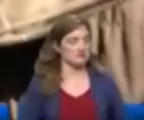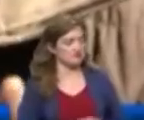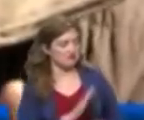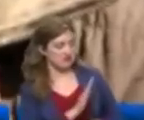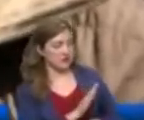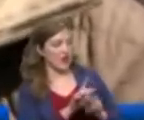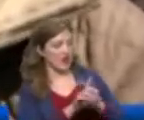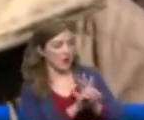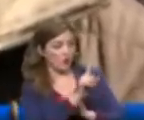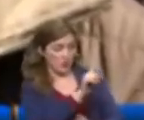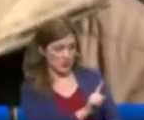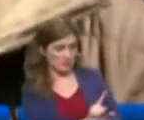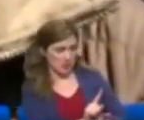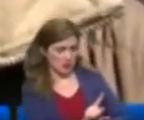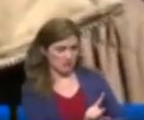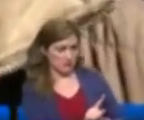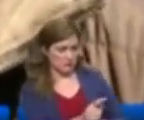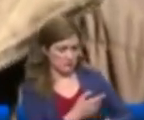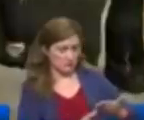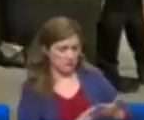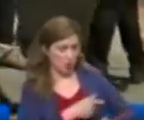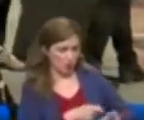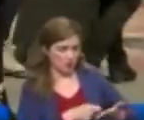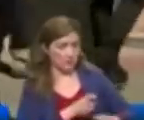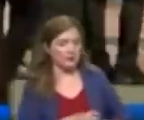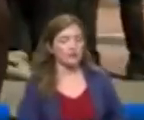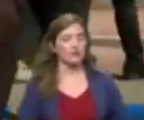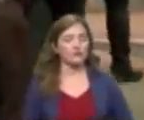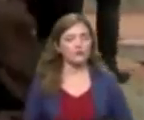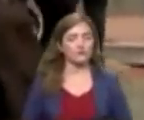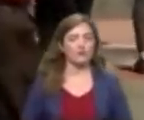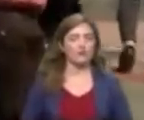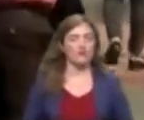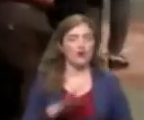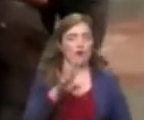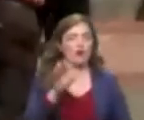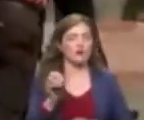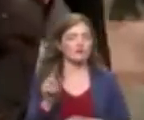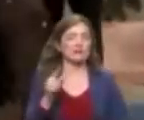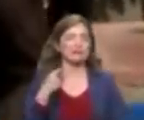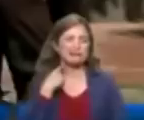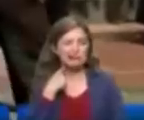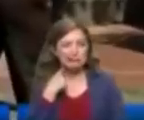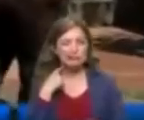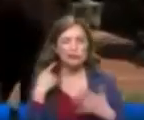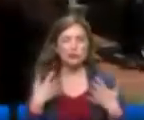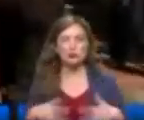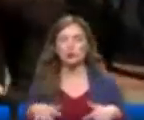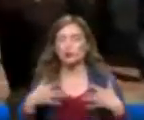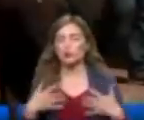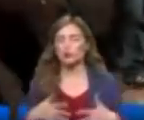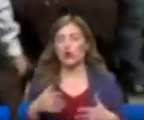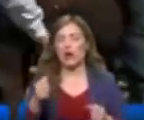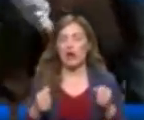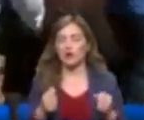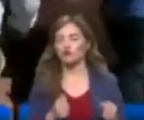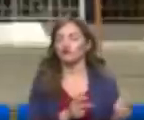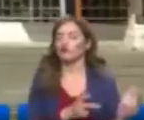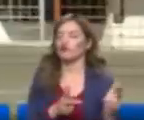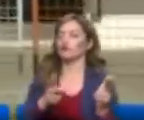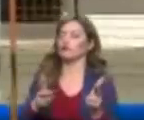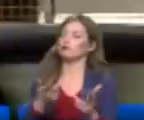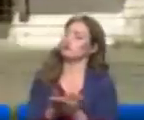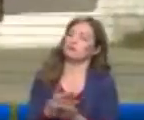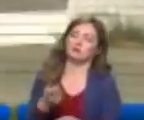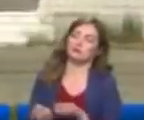me legalizaban en una semana los contratos. Son aproximadamente 40 personas quienes dejaron sus vehículos en una casa de compra y venta de